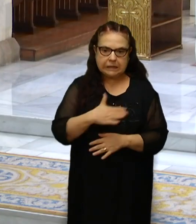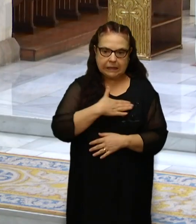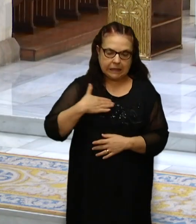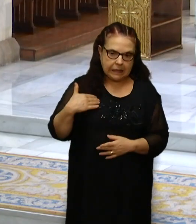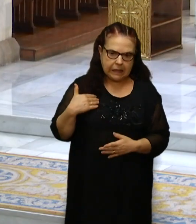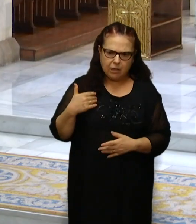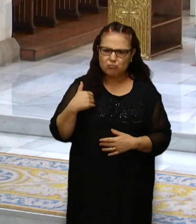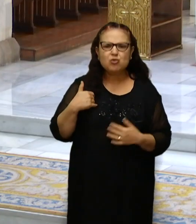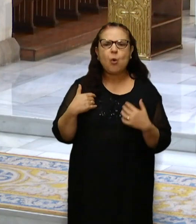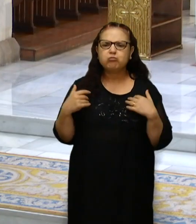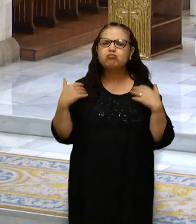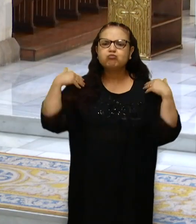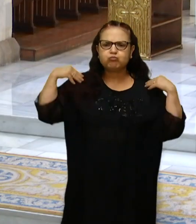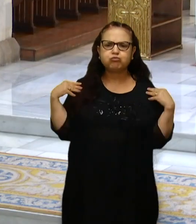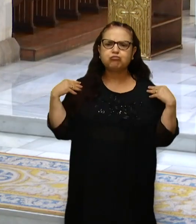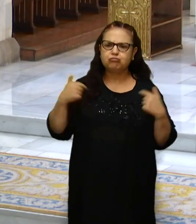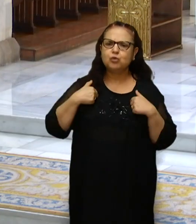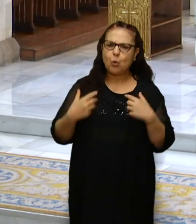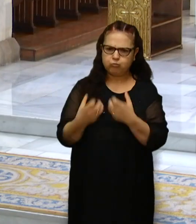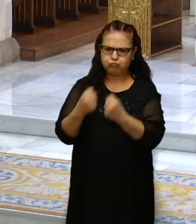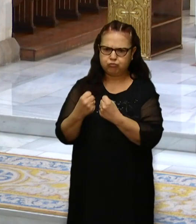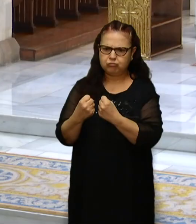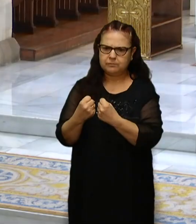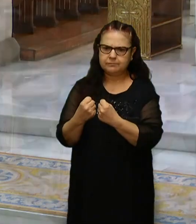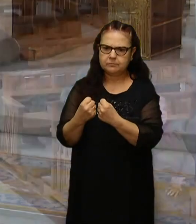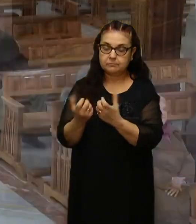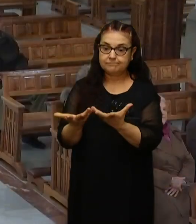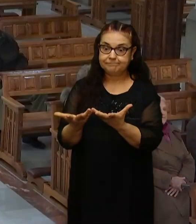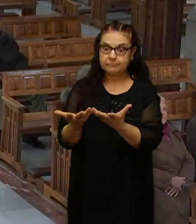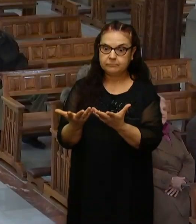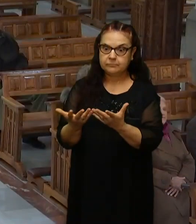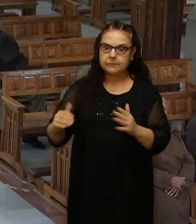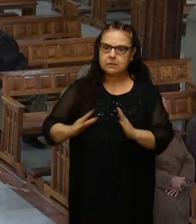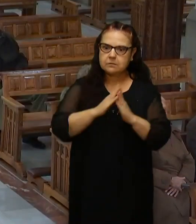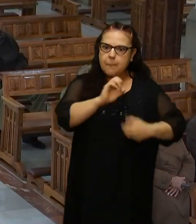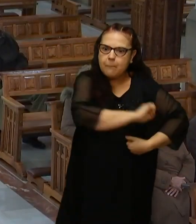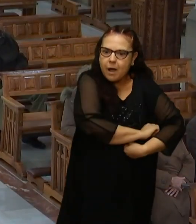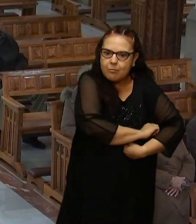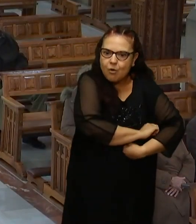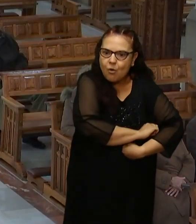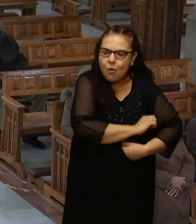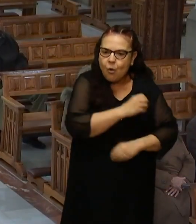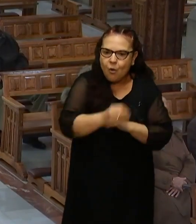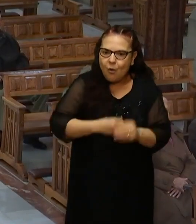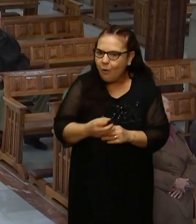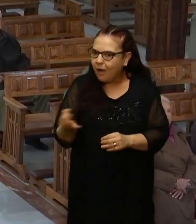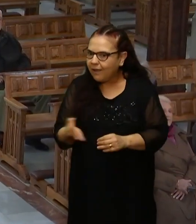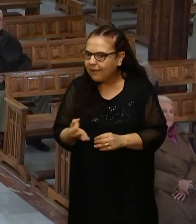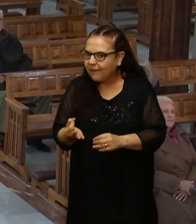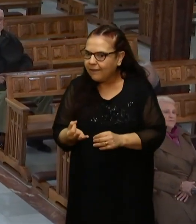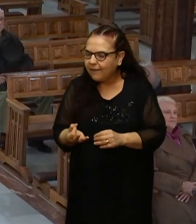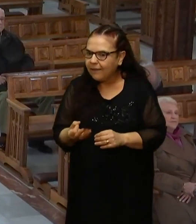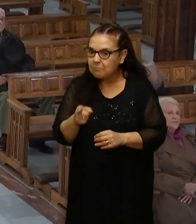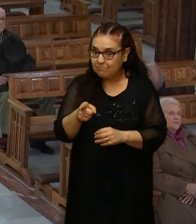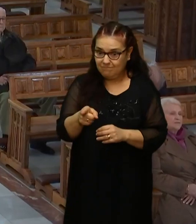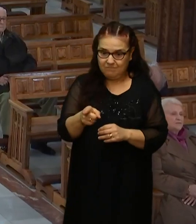a tener el poder en definitiva. ¿Y qué es lo que hace Pablo contra esa actitud?